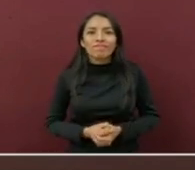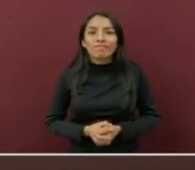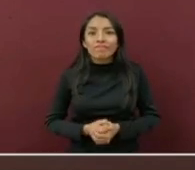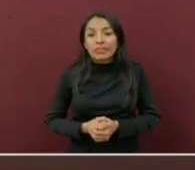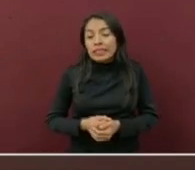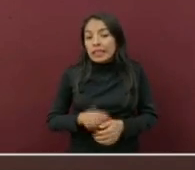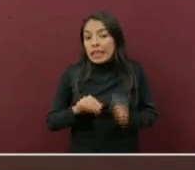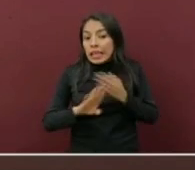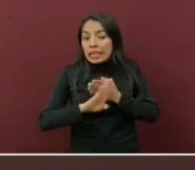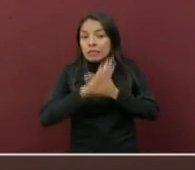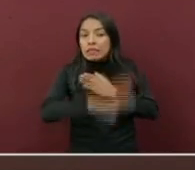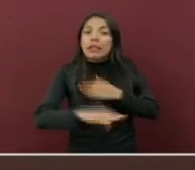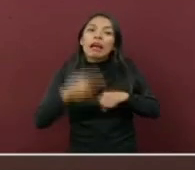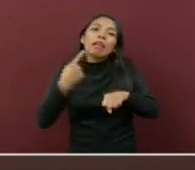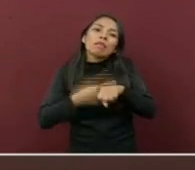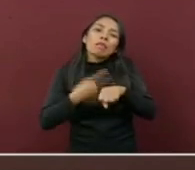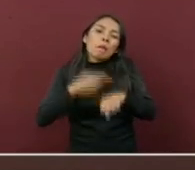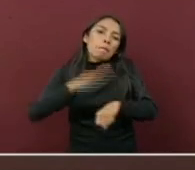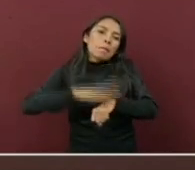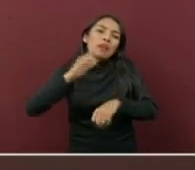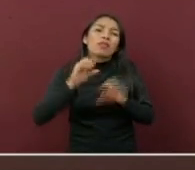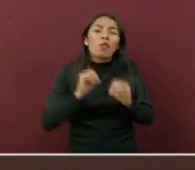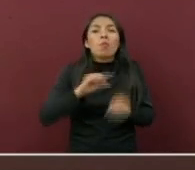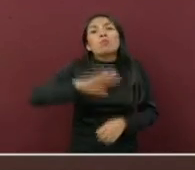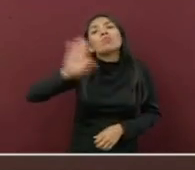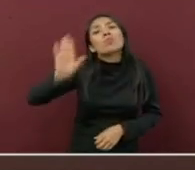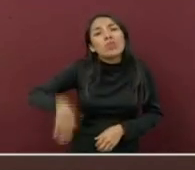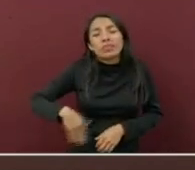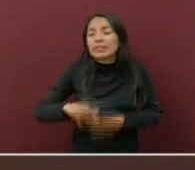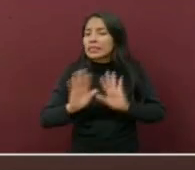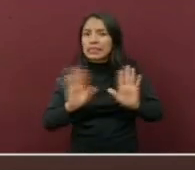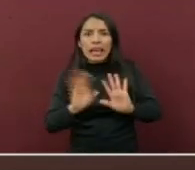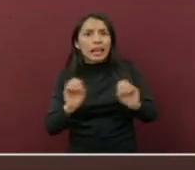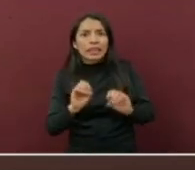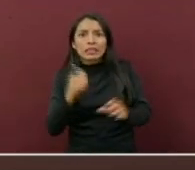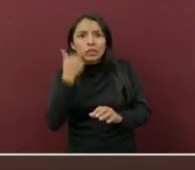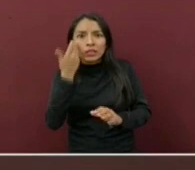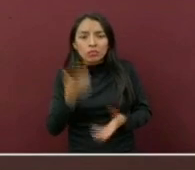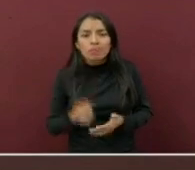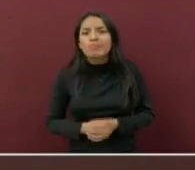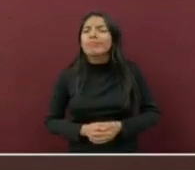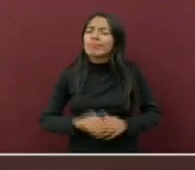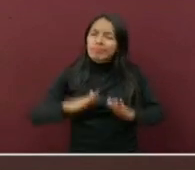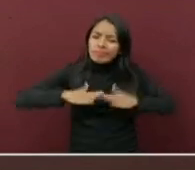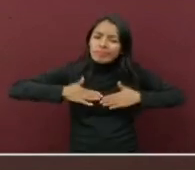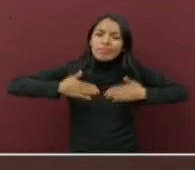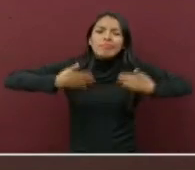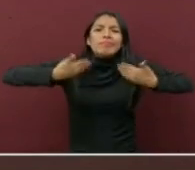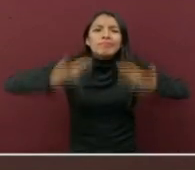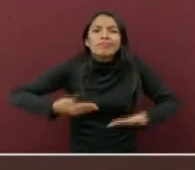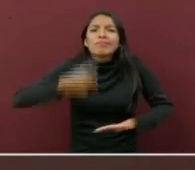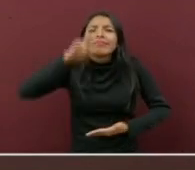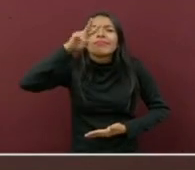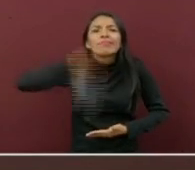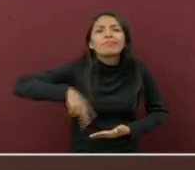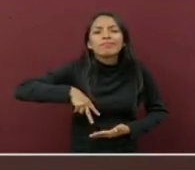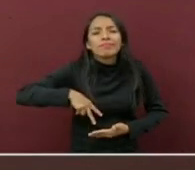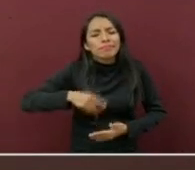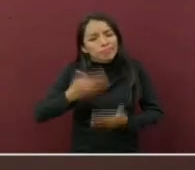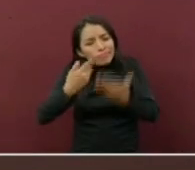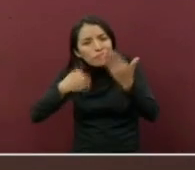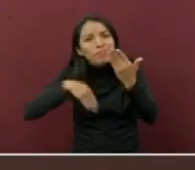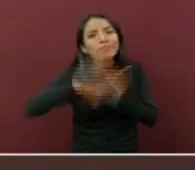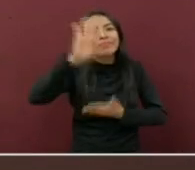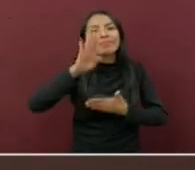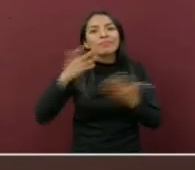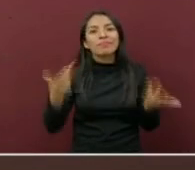decesos tenemos la absoluta la plena confianza que lo vamos a lograr